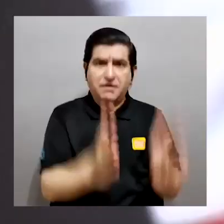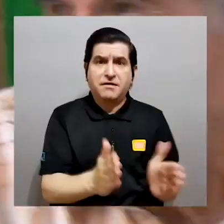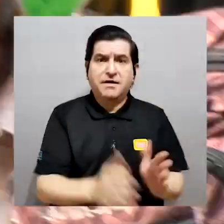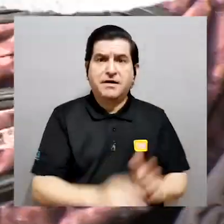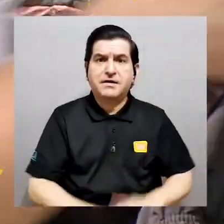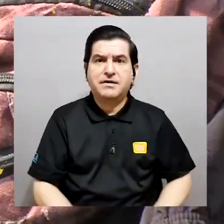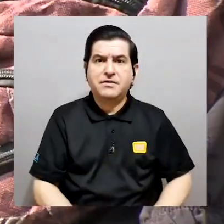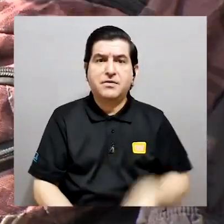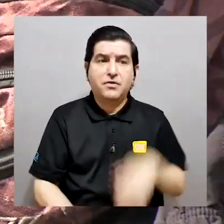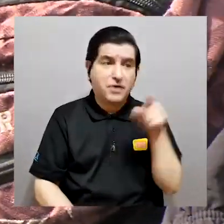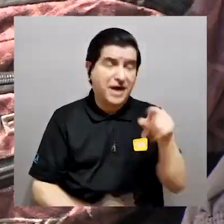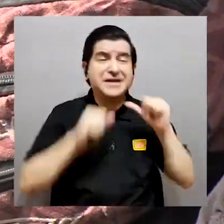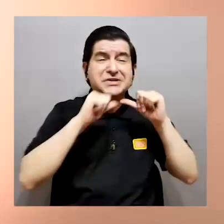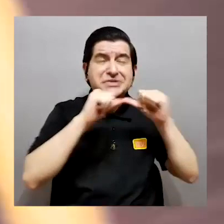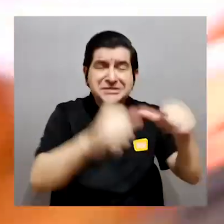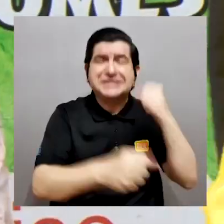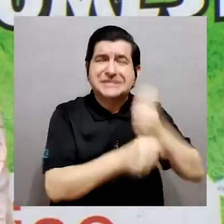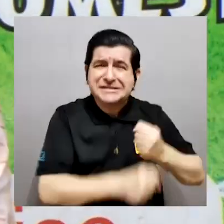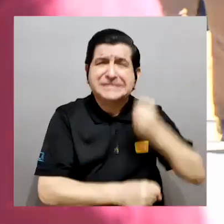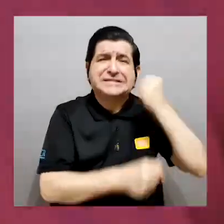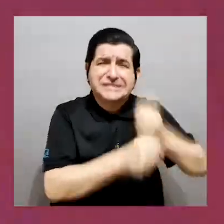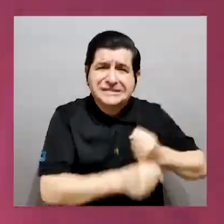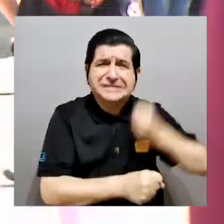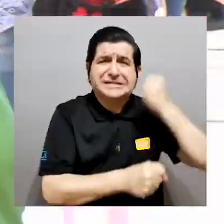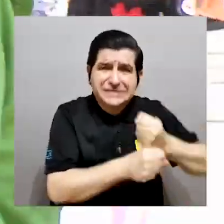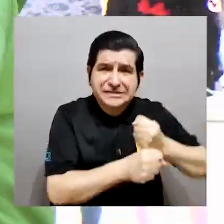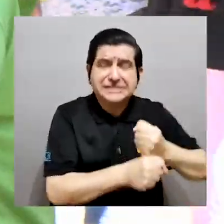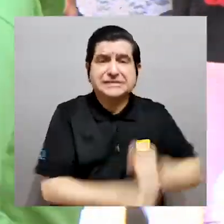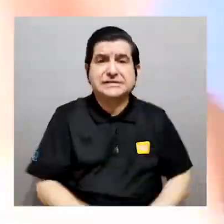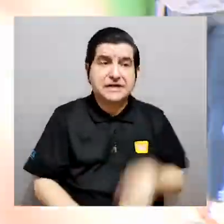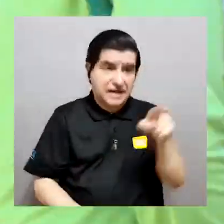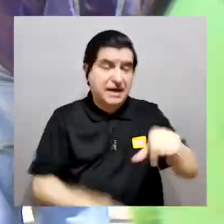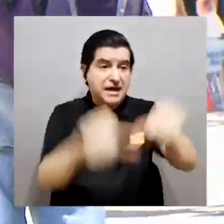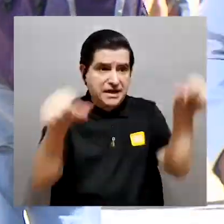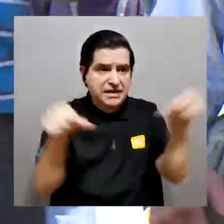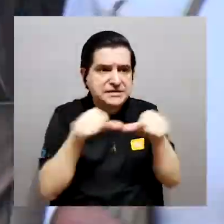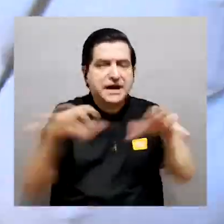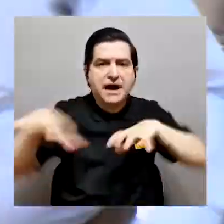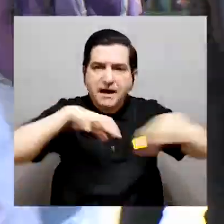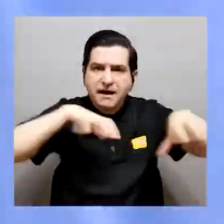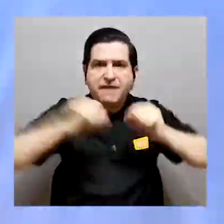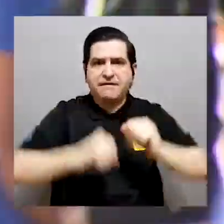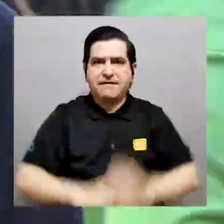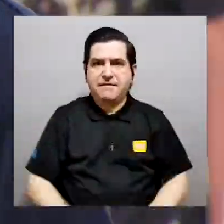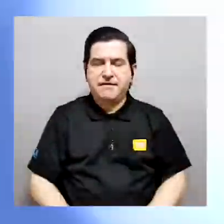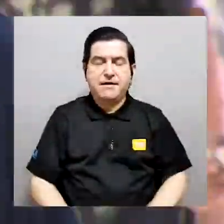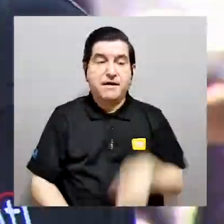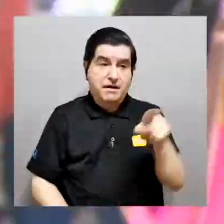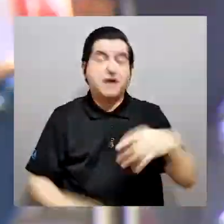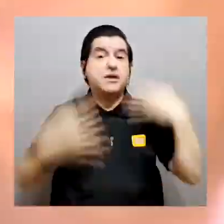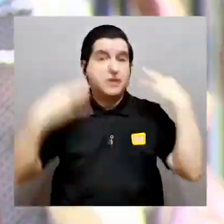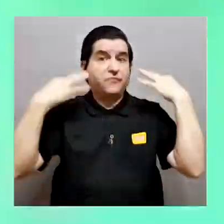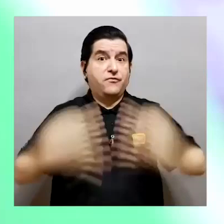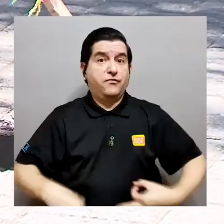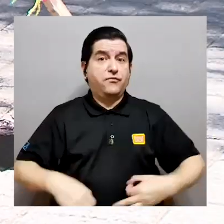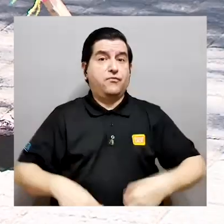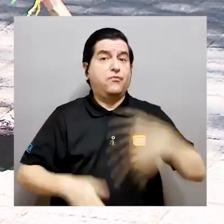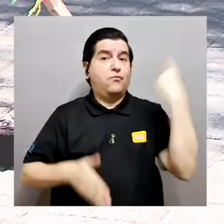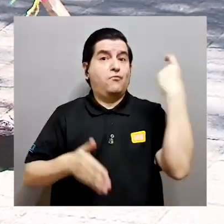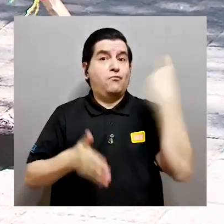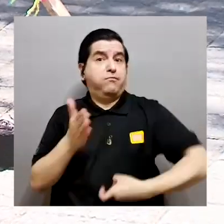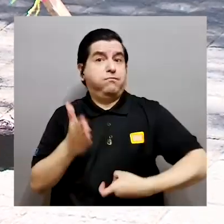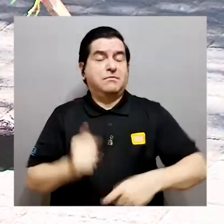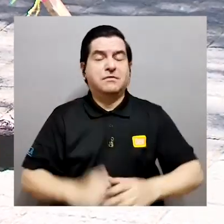trabajadores estar todavía laborando en esas actividades que son físicamente, digamos,